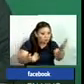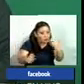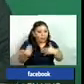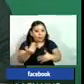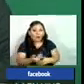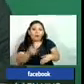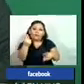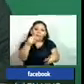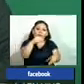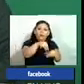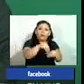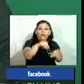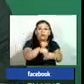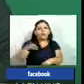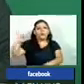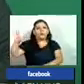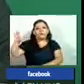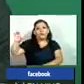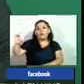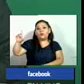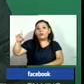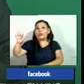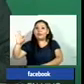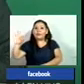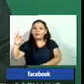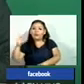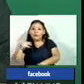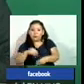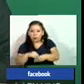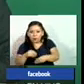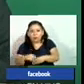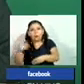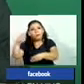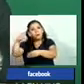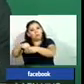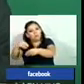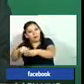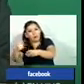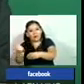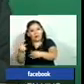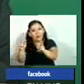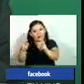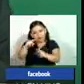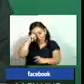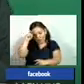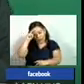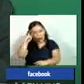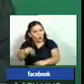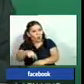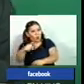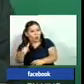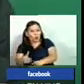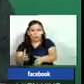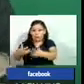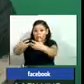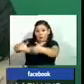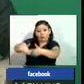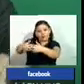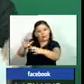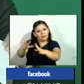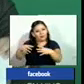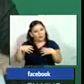del sistema Fede Crédito de las cajas de crédito los bancos de los trabajadores además de las compañías de seguros y